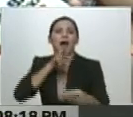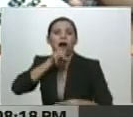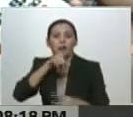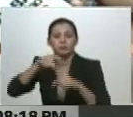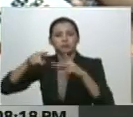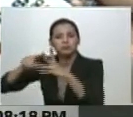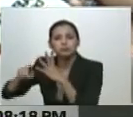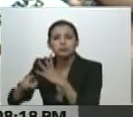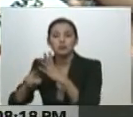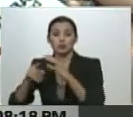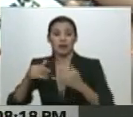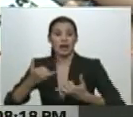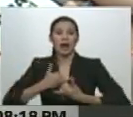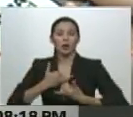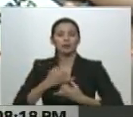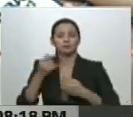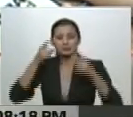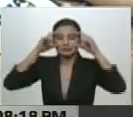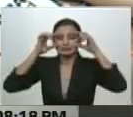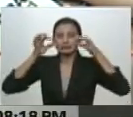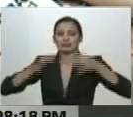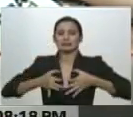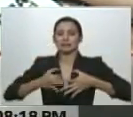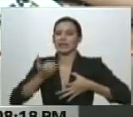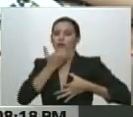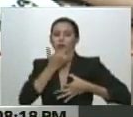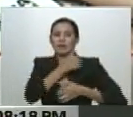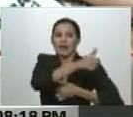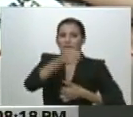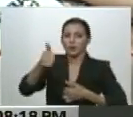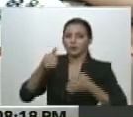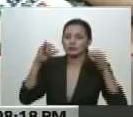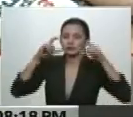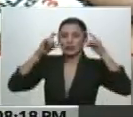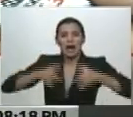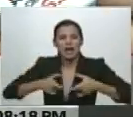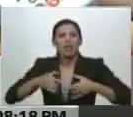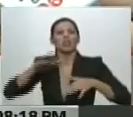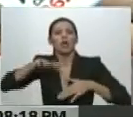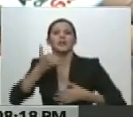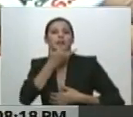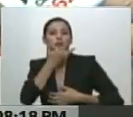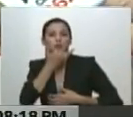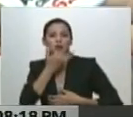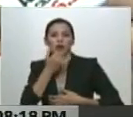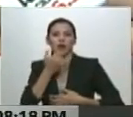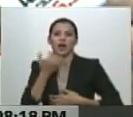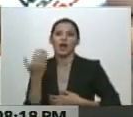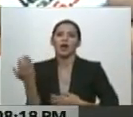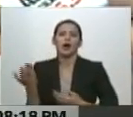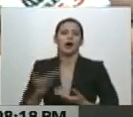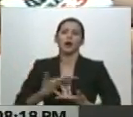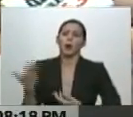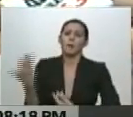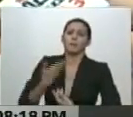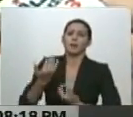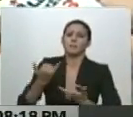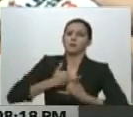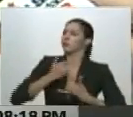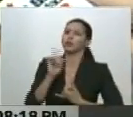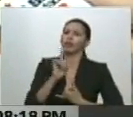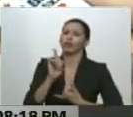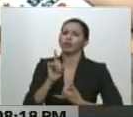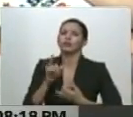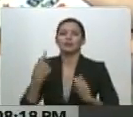estamos reflexionando sobre los errores que cada uno pudo haber cometido, con el fin no solamente de autoflagelarnos o de decirle lo que nos equivocamos, sino también de